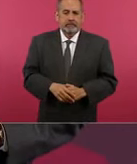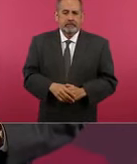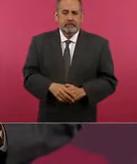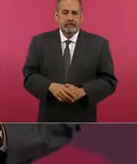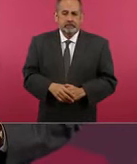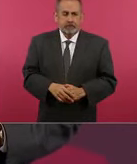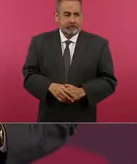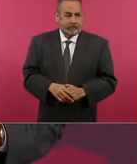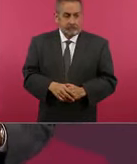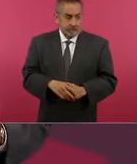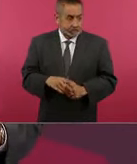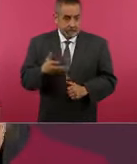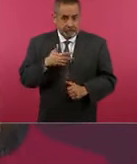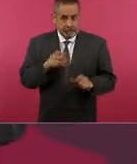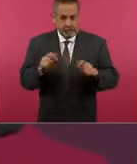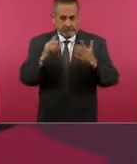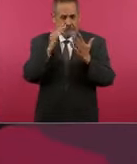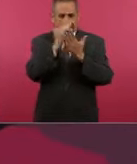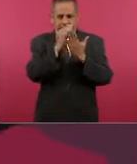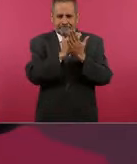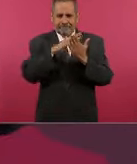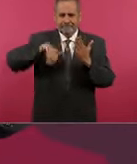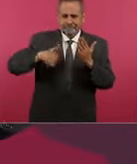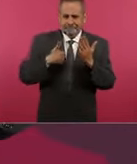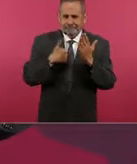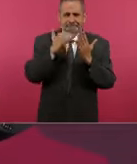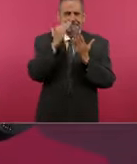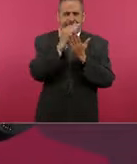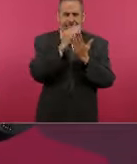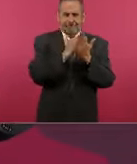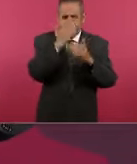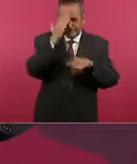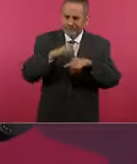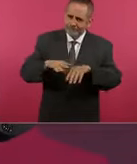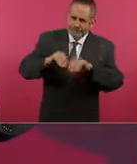Ya la tenemos ahí en el repertorio.